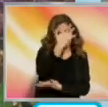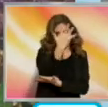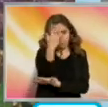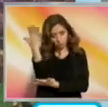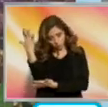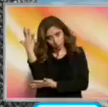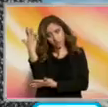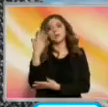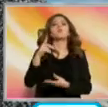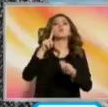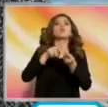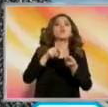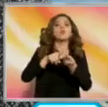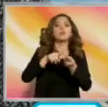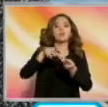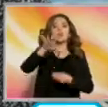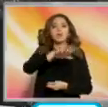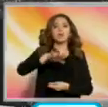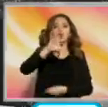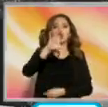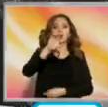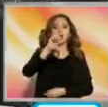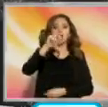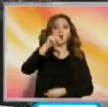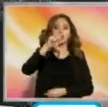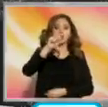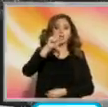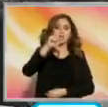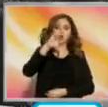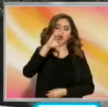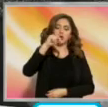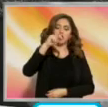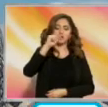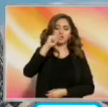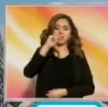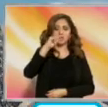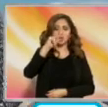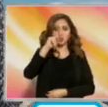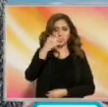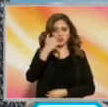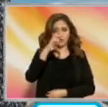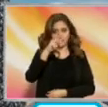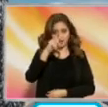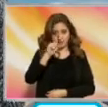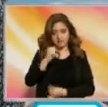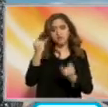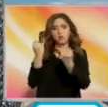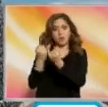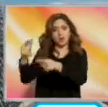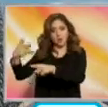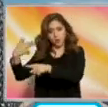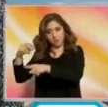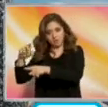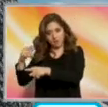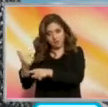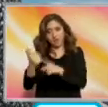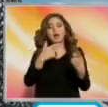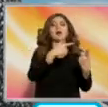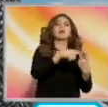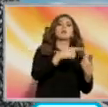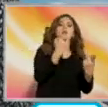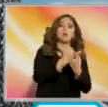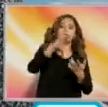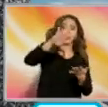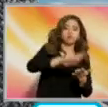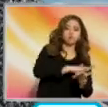segunda, sobre Constituyentes, estos dos, tanto La Hormiga como el skate, y rehabilitamos una fuente que durante muchos años